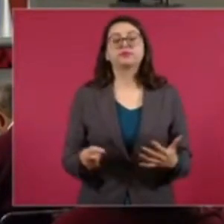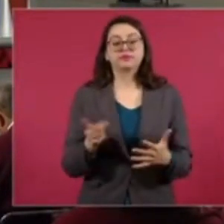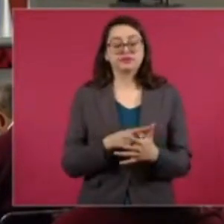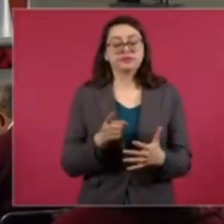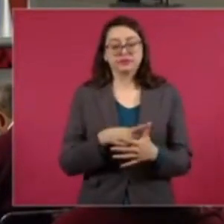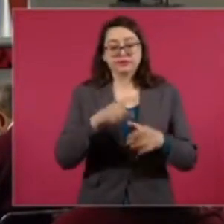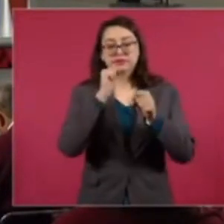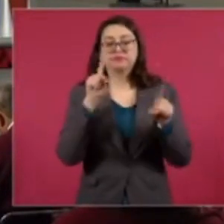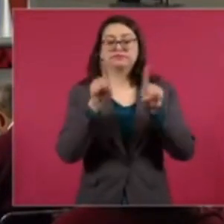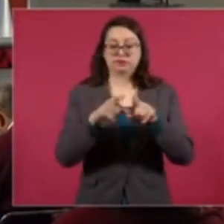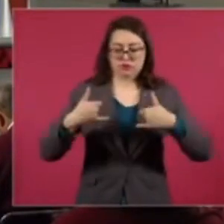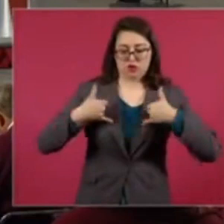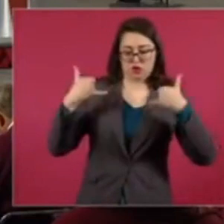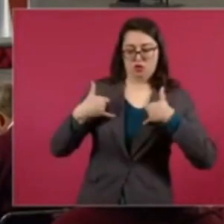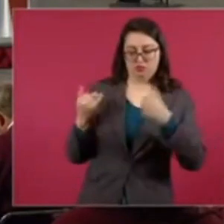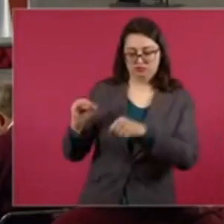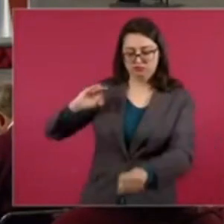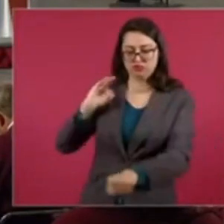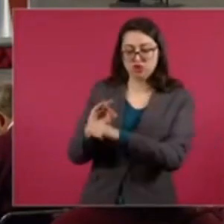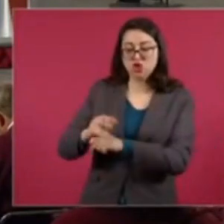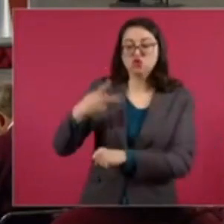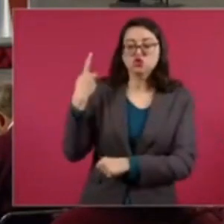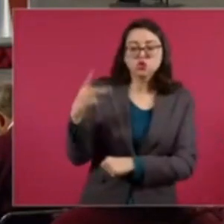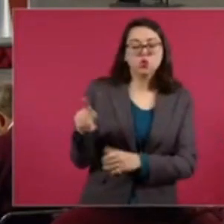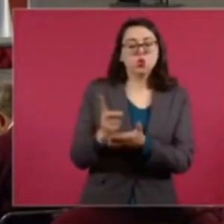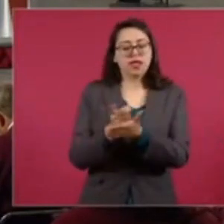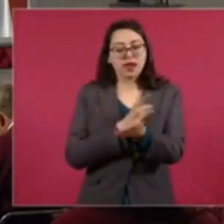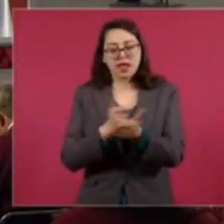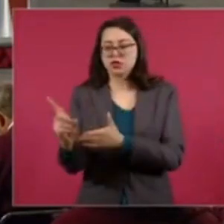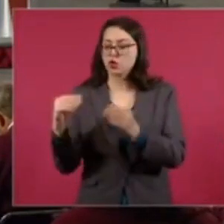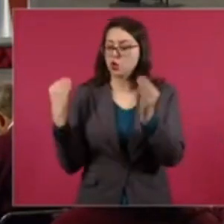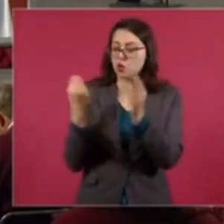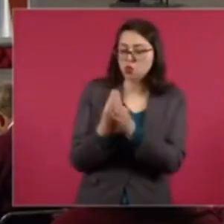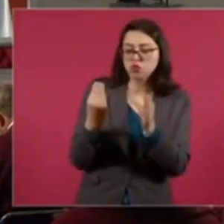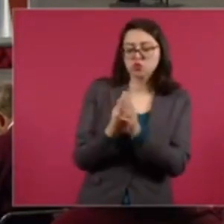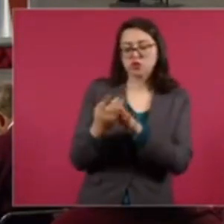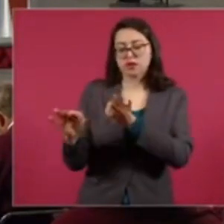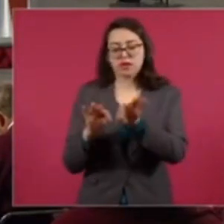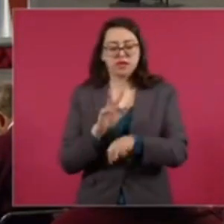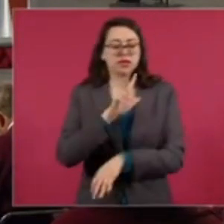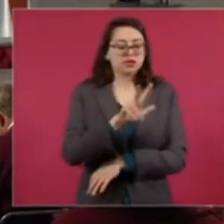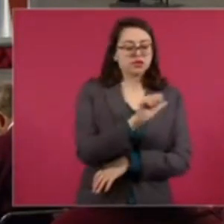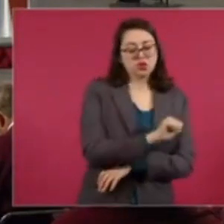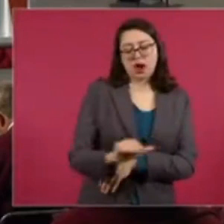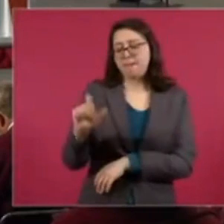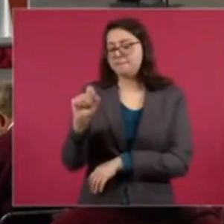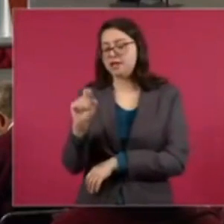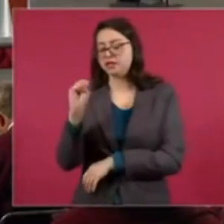de la Guardia Militar, la de desaparición de los organismos autónomos. O sea, todo eso ya pasó por